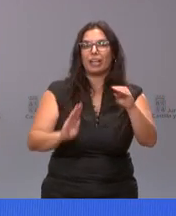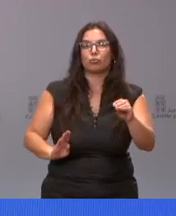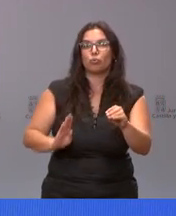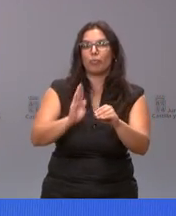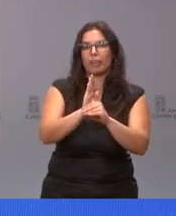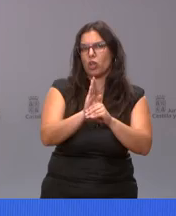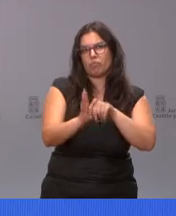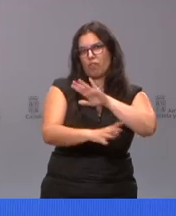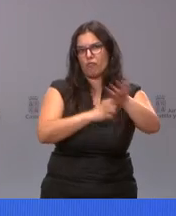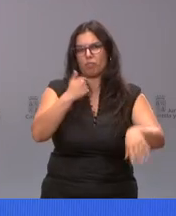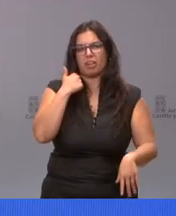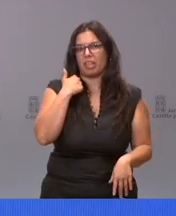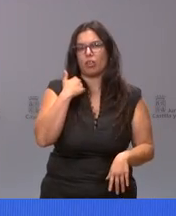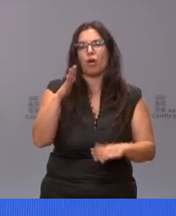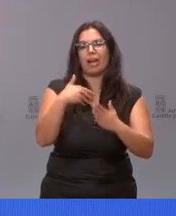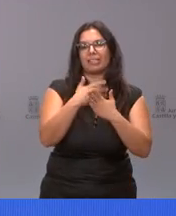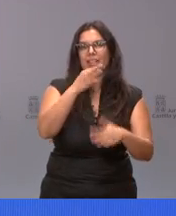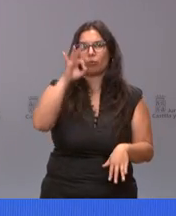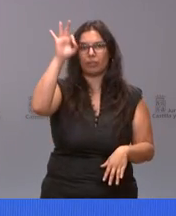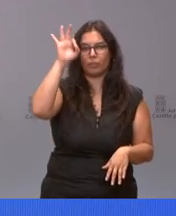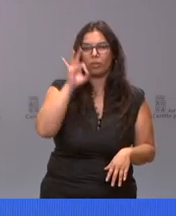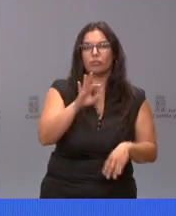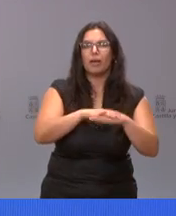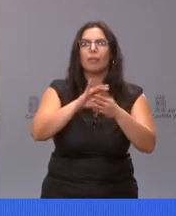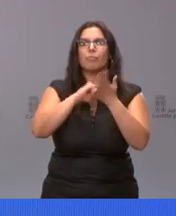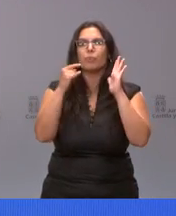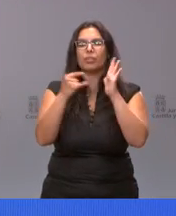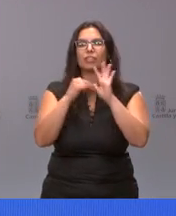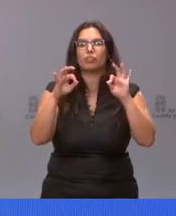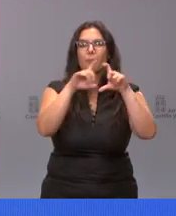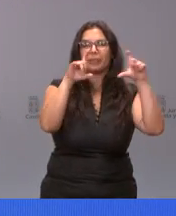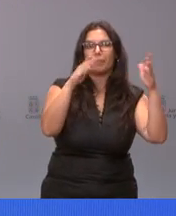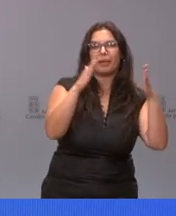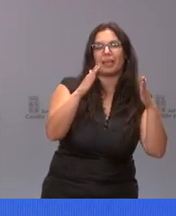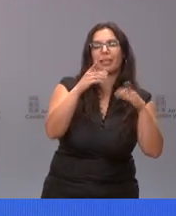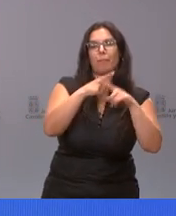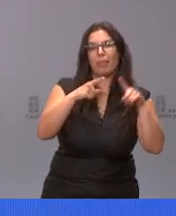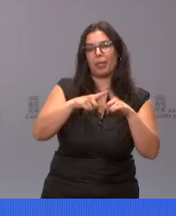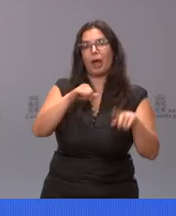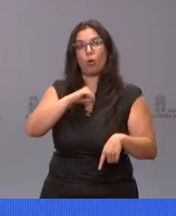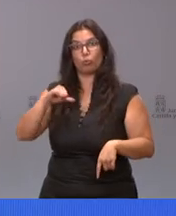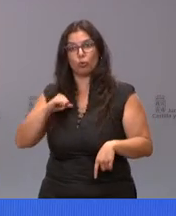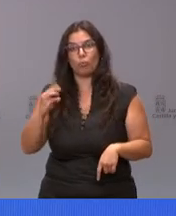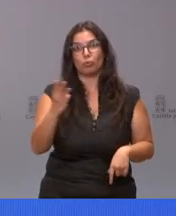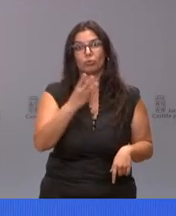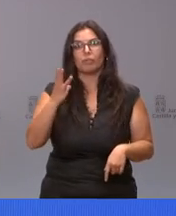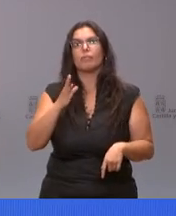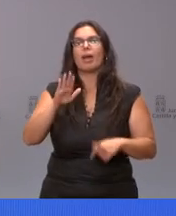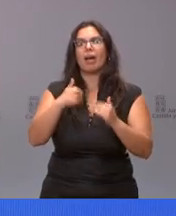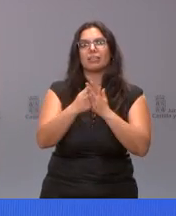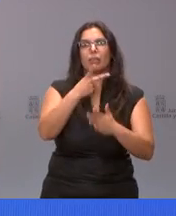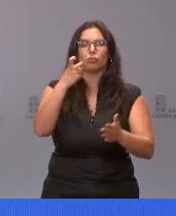fondo perdido de hasta el 50% para proyectos de pymes y autónomos que puede llegar hasta los 200.000